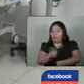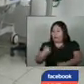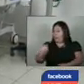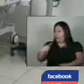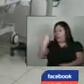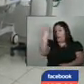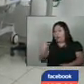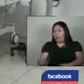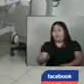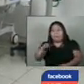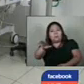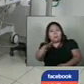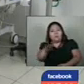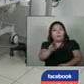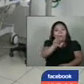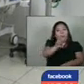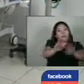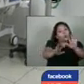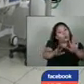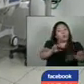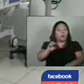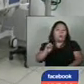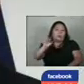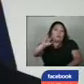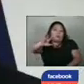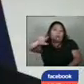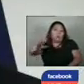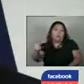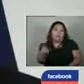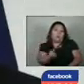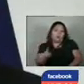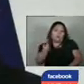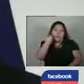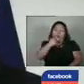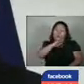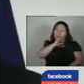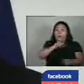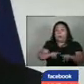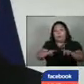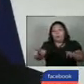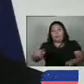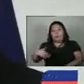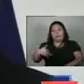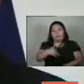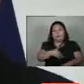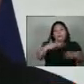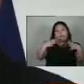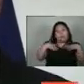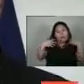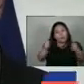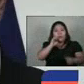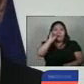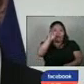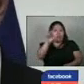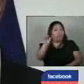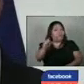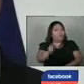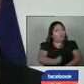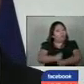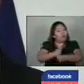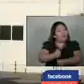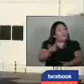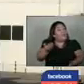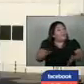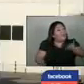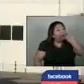días oscilan entre los 28 y 35 casos, aunque el Ministro de Salud, Francisco Alaví, confirmó que la posibilidad